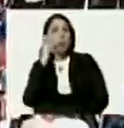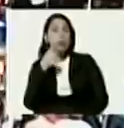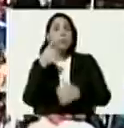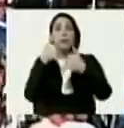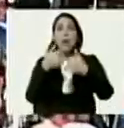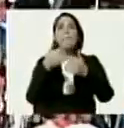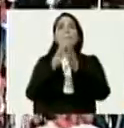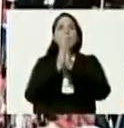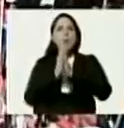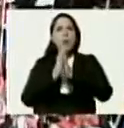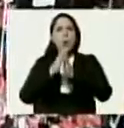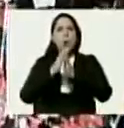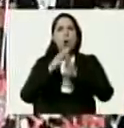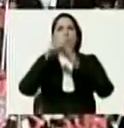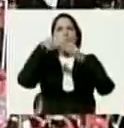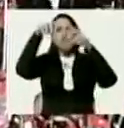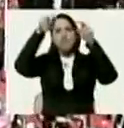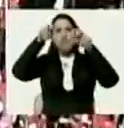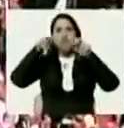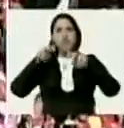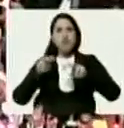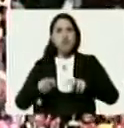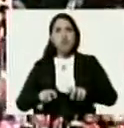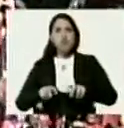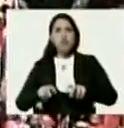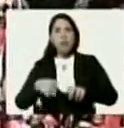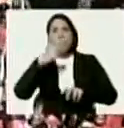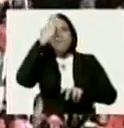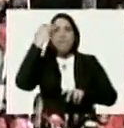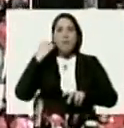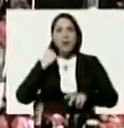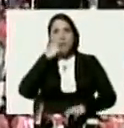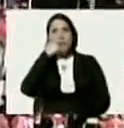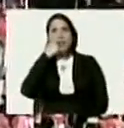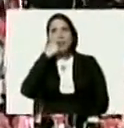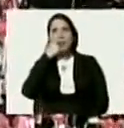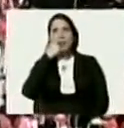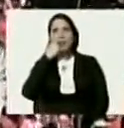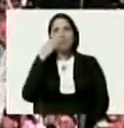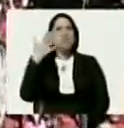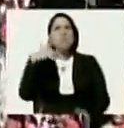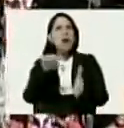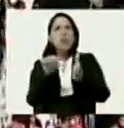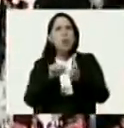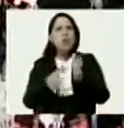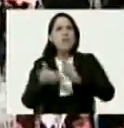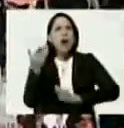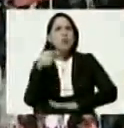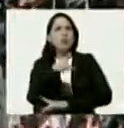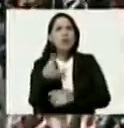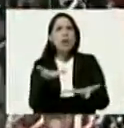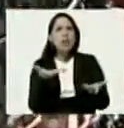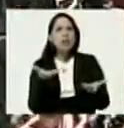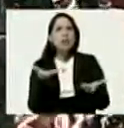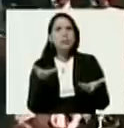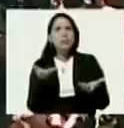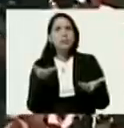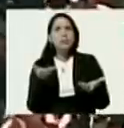por la escalera allá del Frente Francisco de Miranda. ¿Para dónde van ustedes? ¿Les pegó el